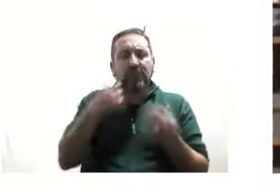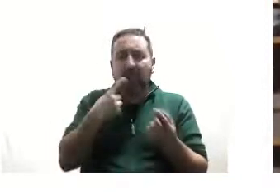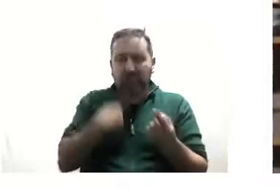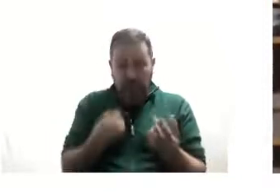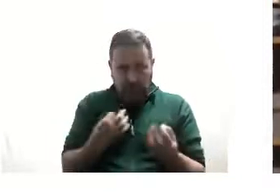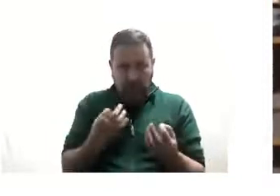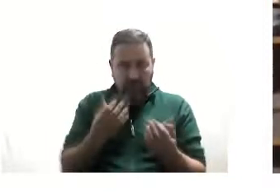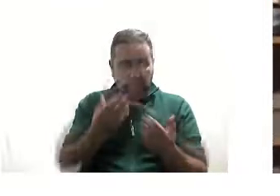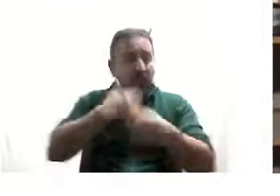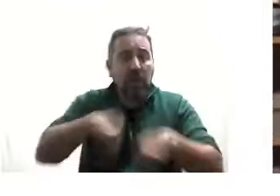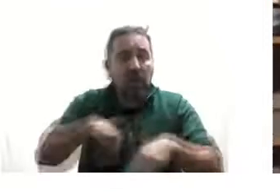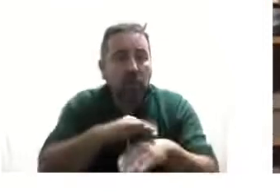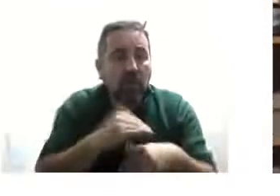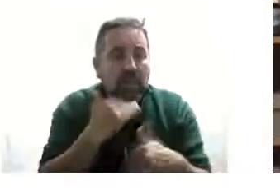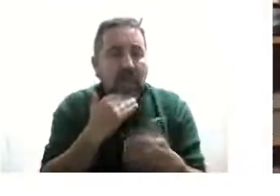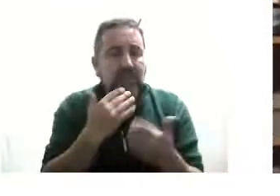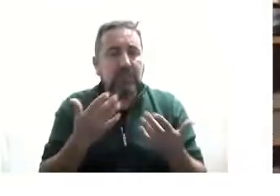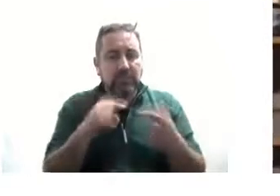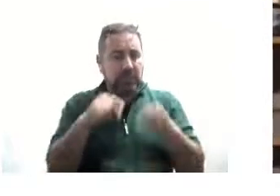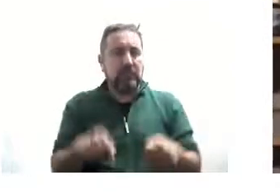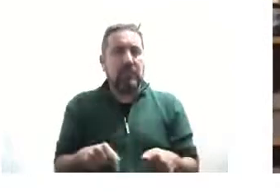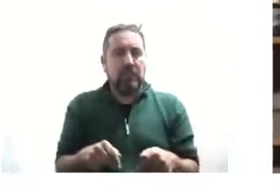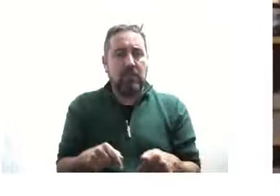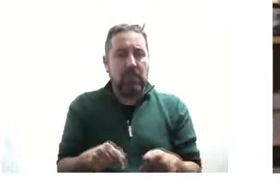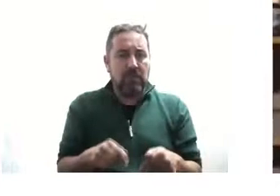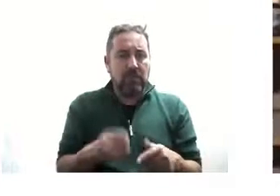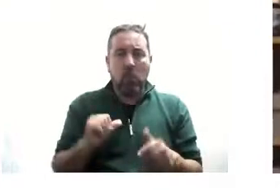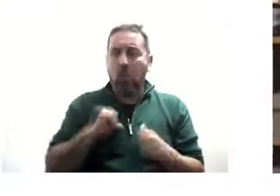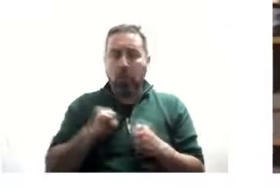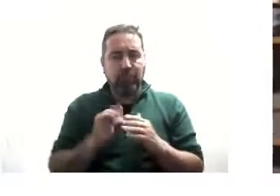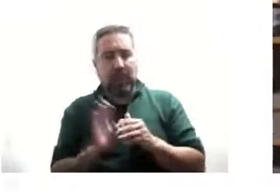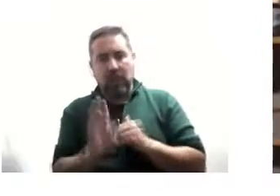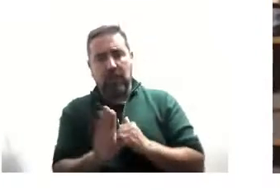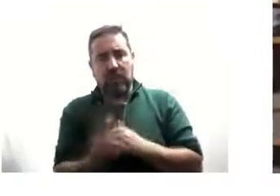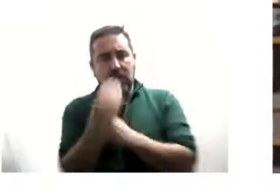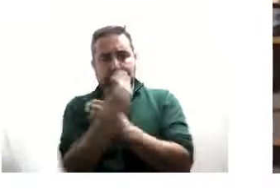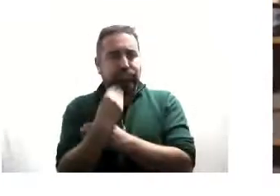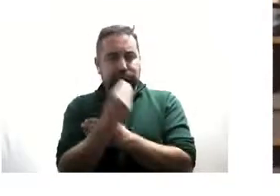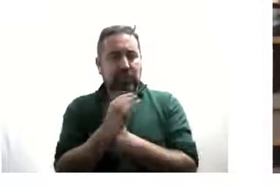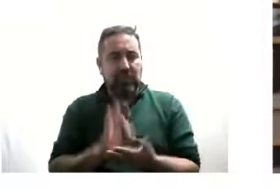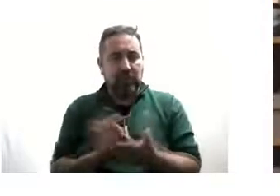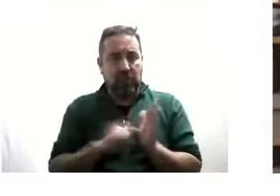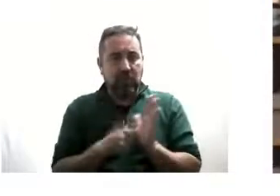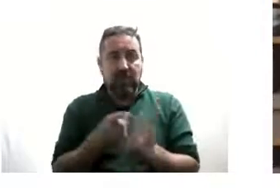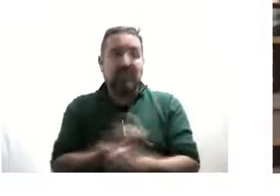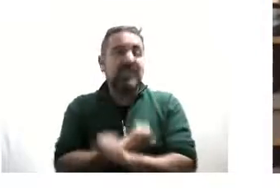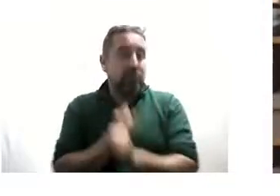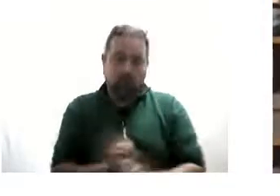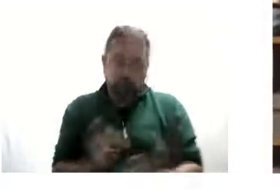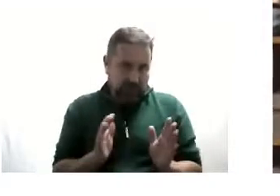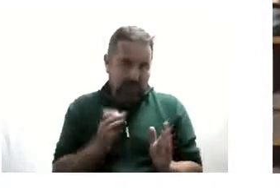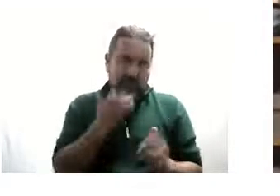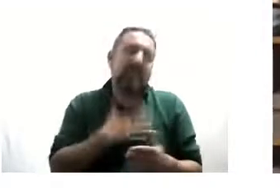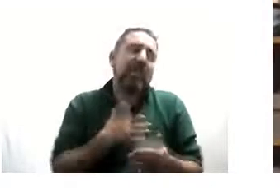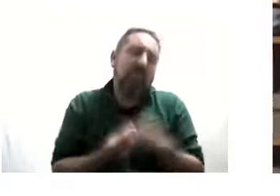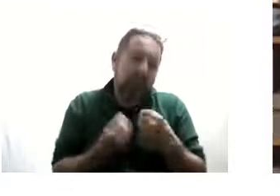todos, digamos, casi en la puerta de casa, un hospital que nos ofrezca todos los servicios, y eso es imposible si se quiere hacer bien. O